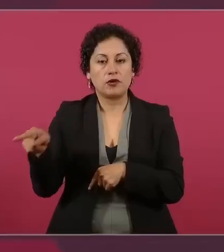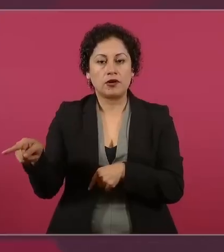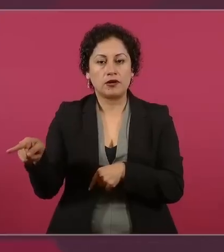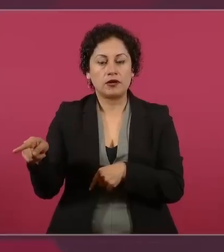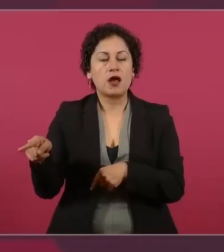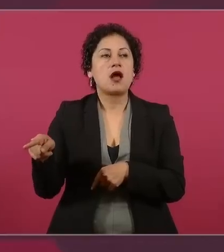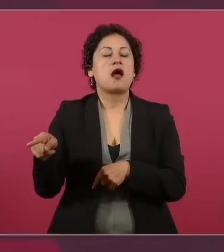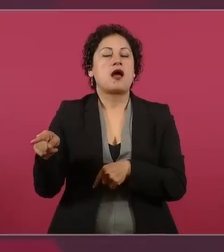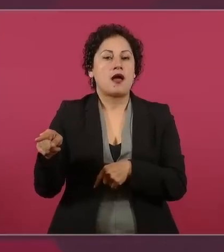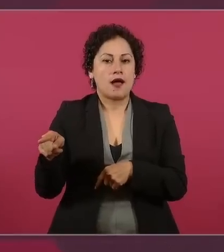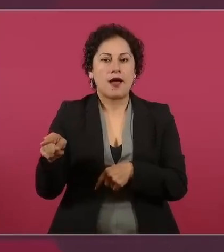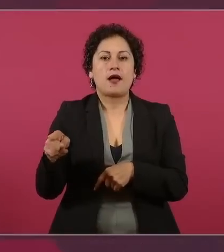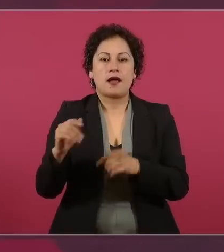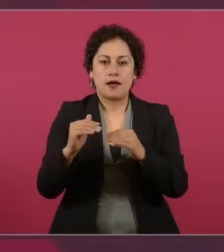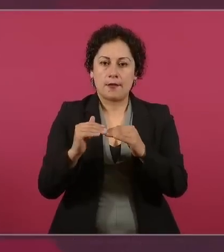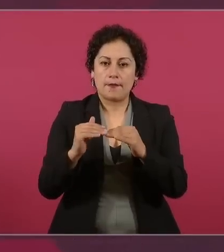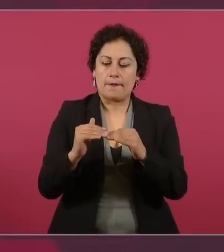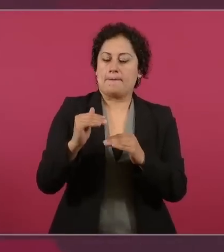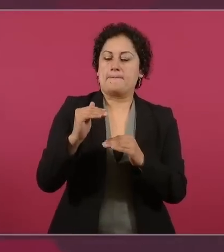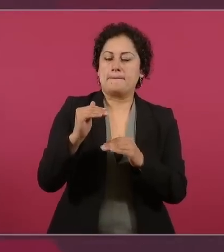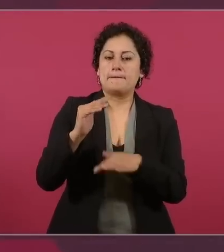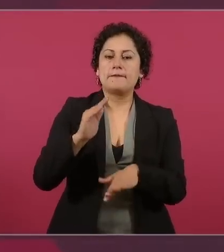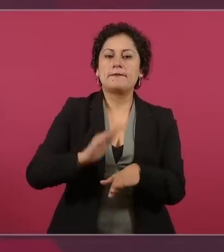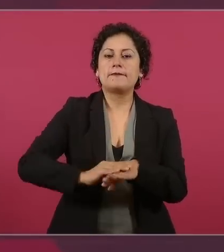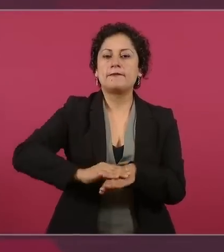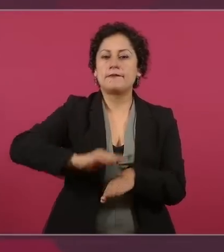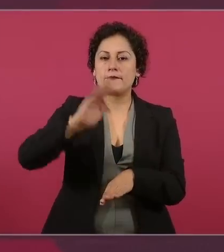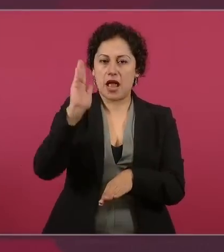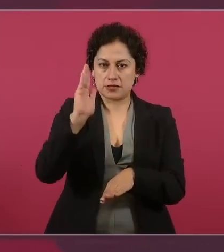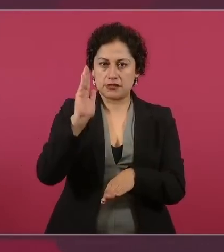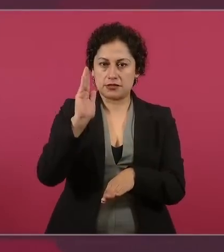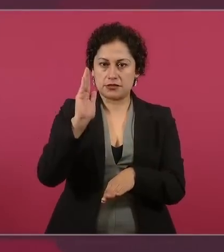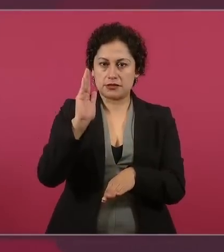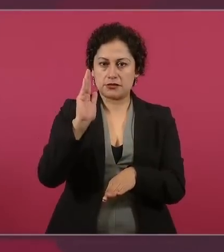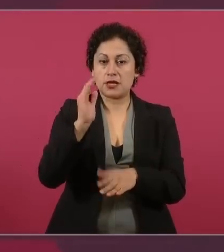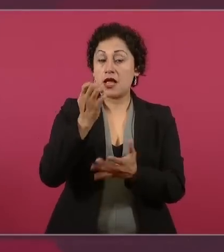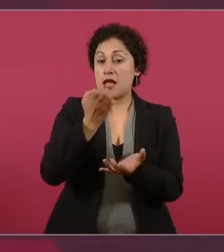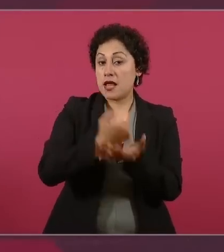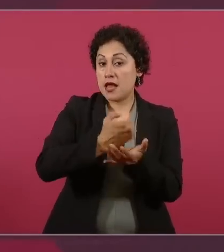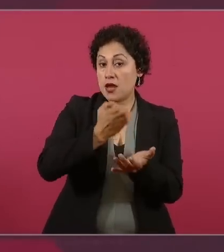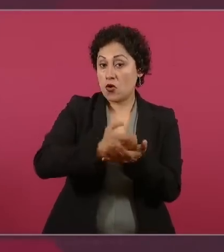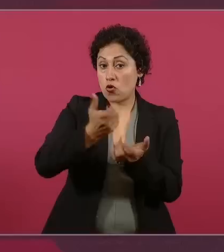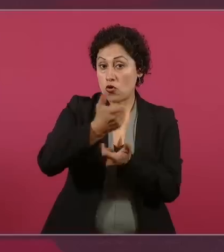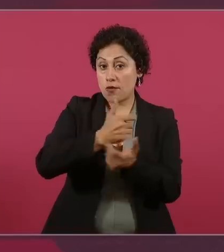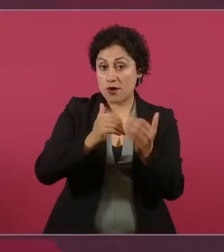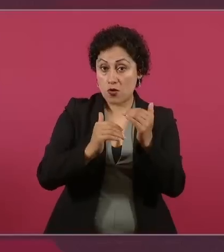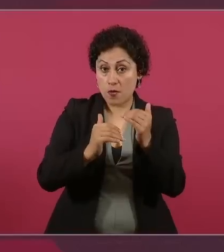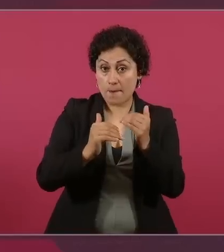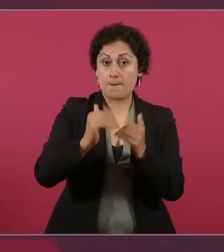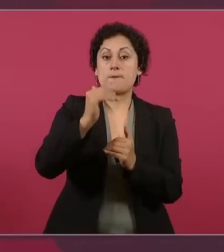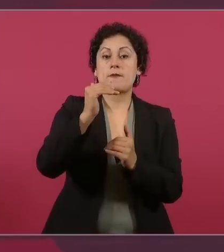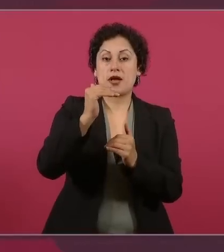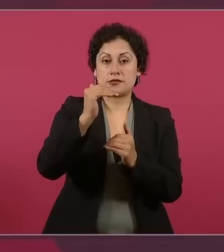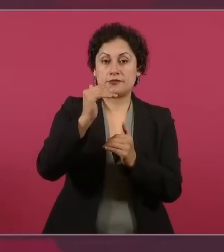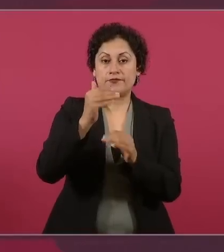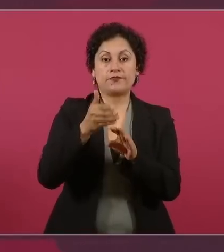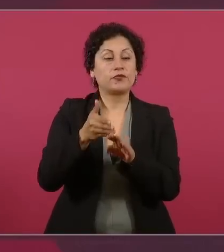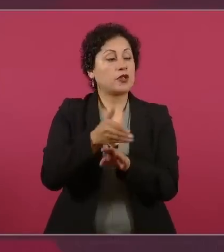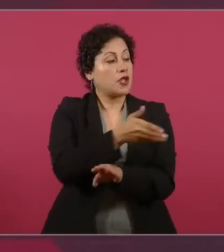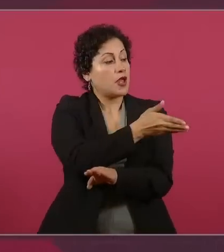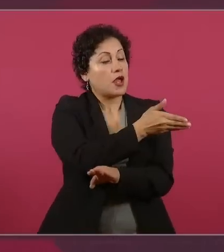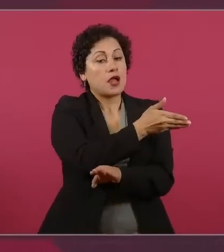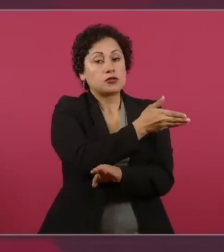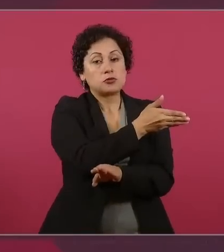más el crecimiento económico del que estaba ya